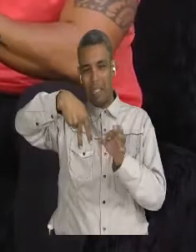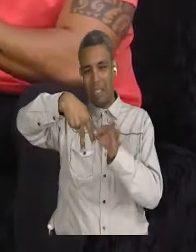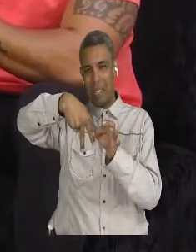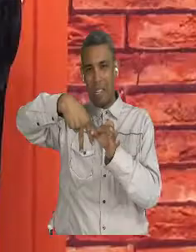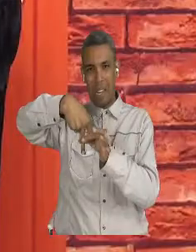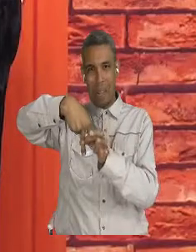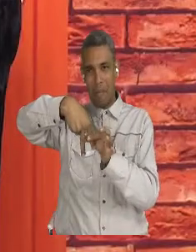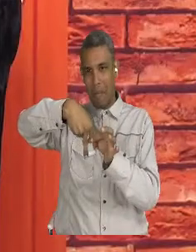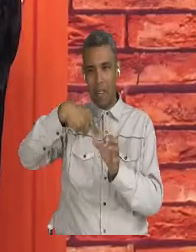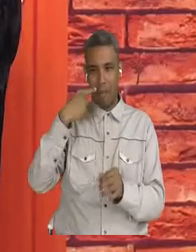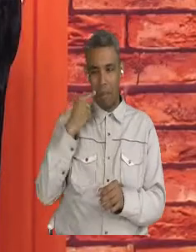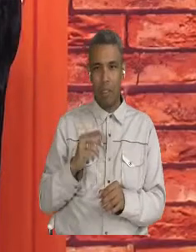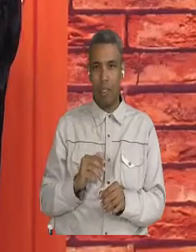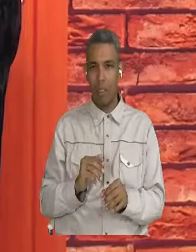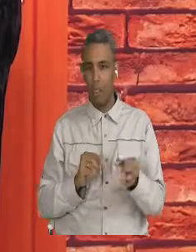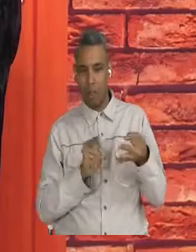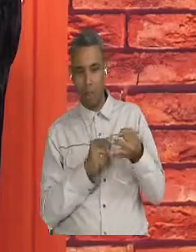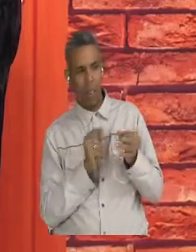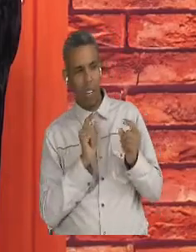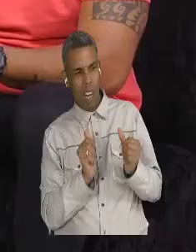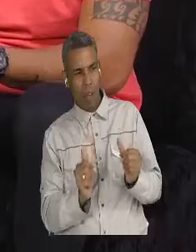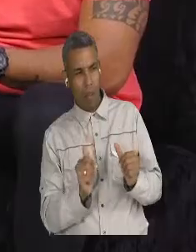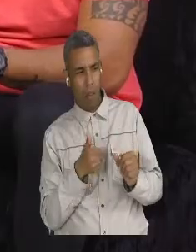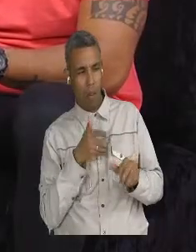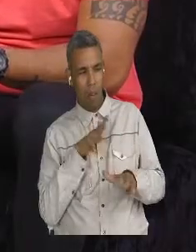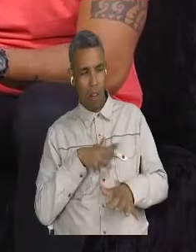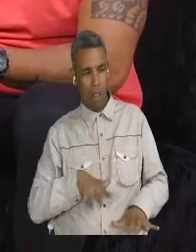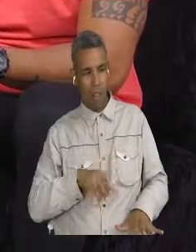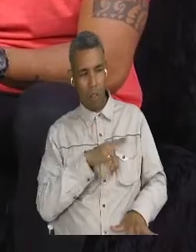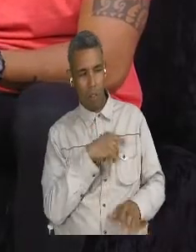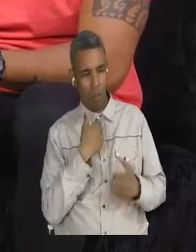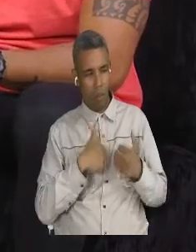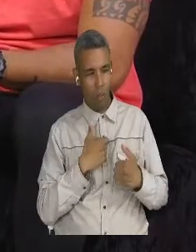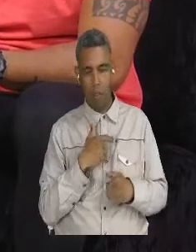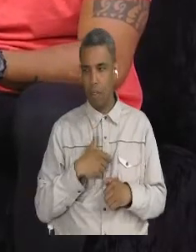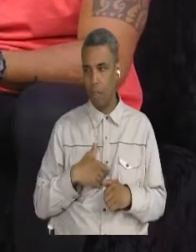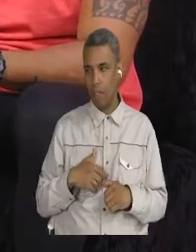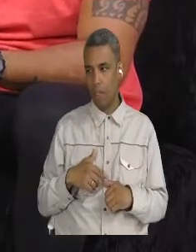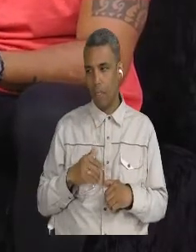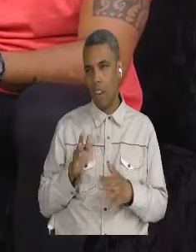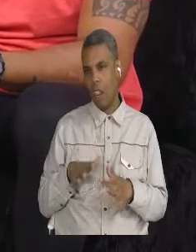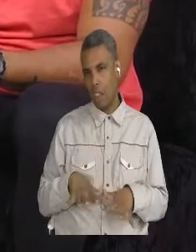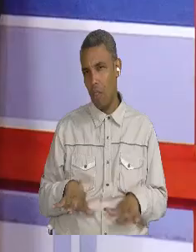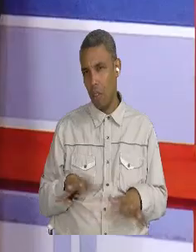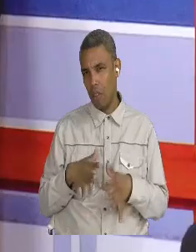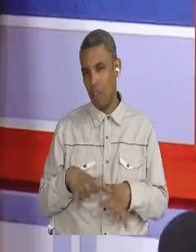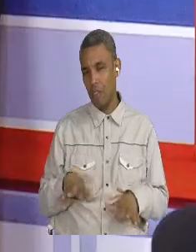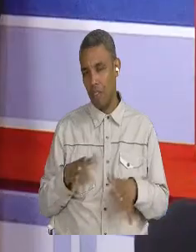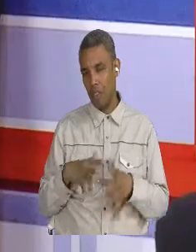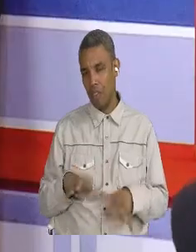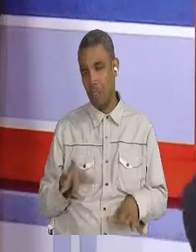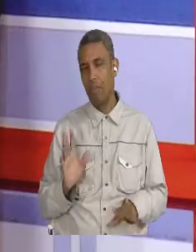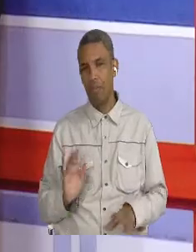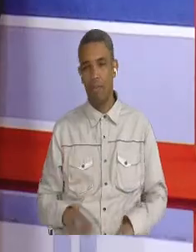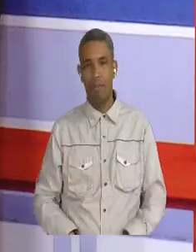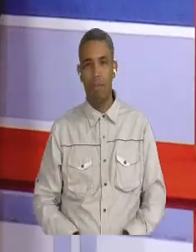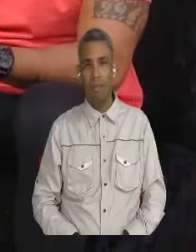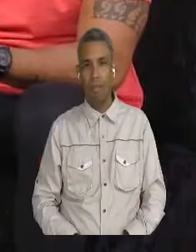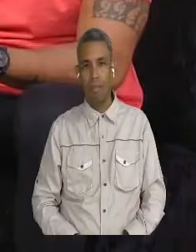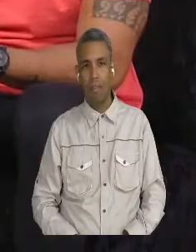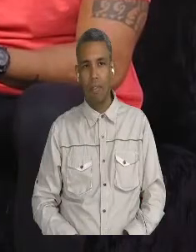Lento. ¿Lento? Es mi hermano. Bueno, esas fueron las preguntas que le teníamos hoy a nuestro entrenador. ¿Tienes